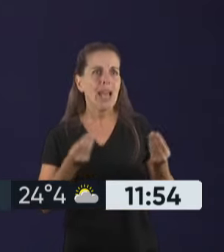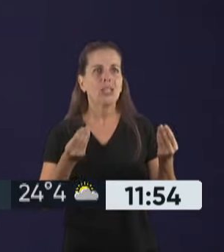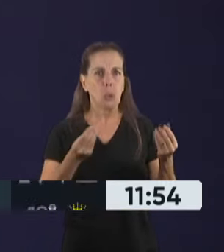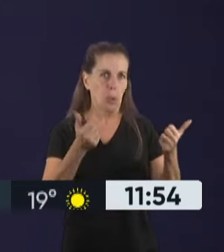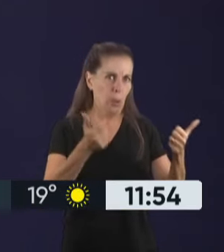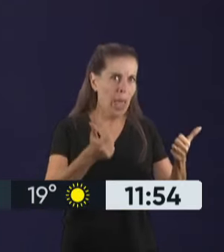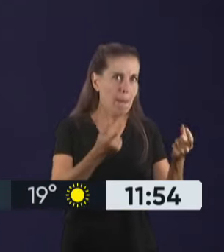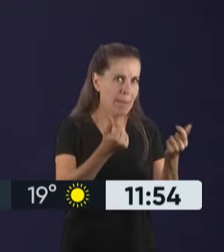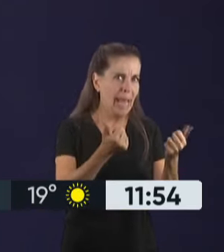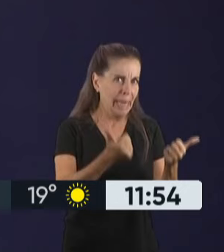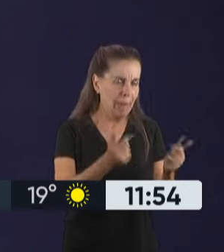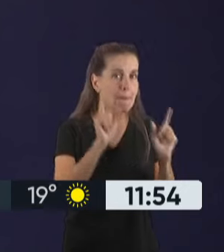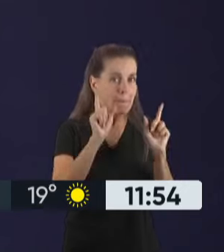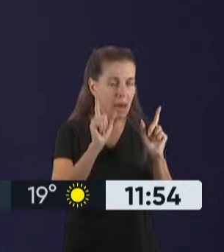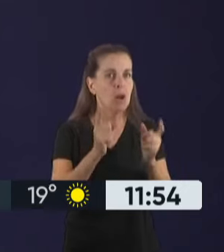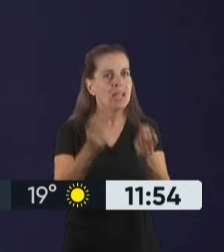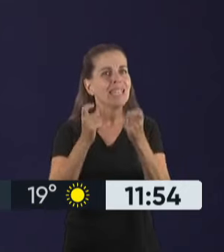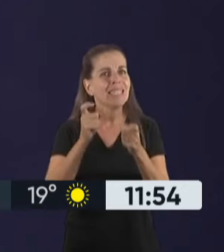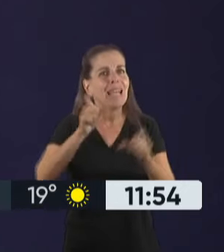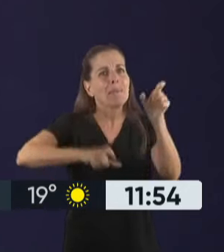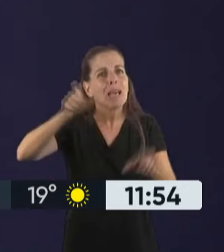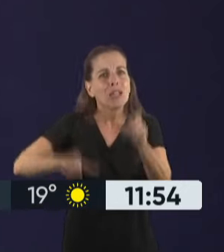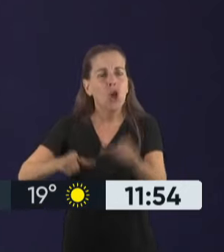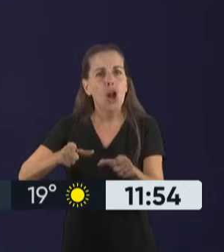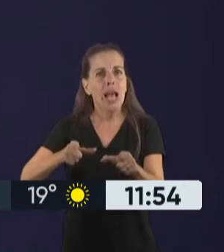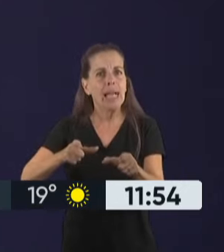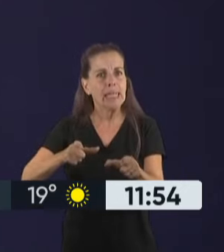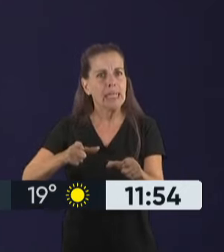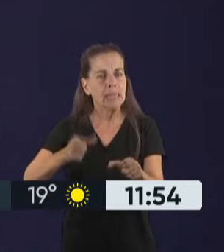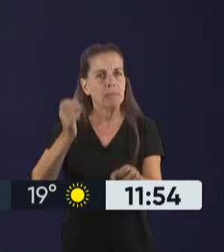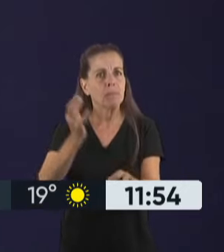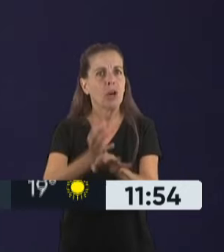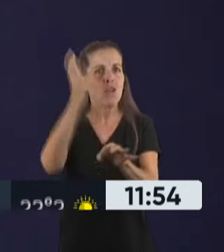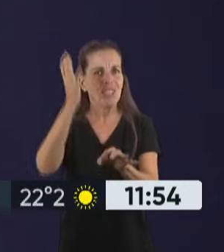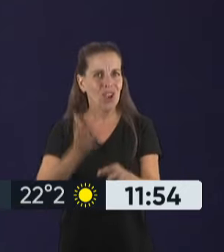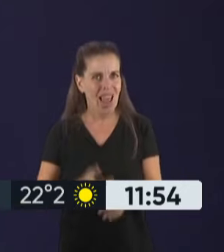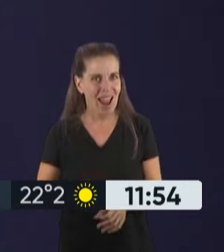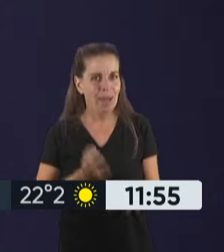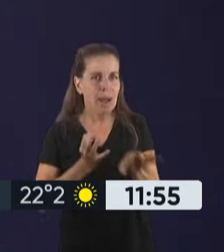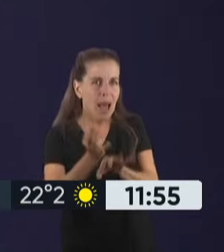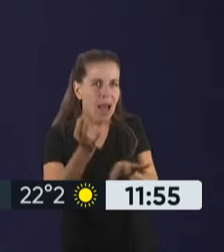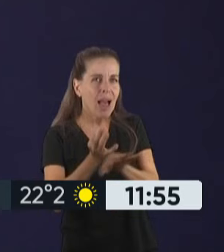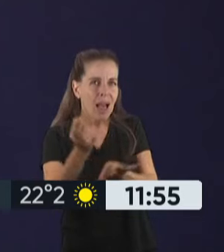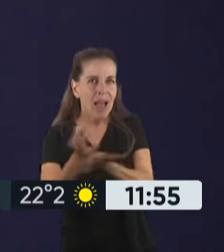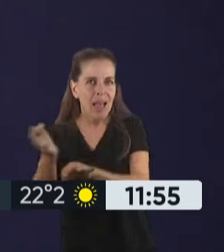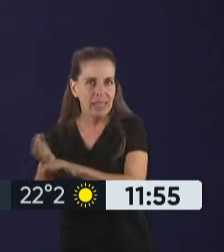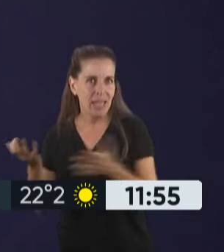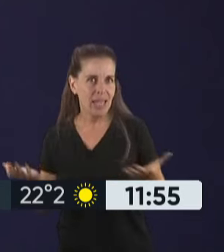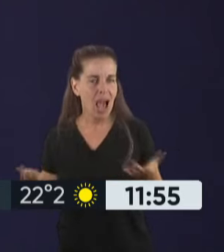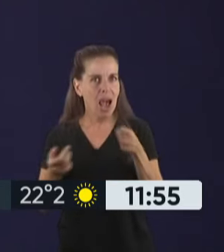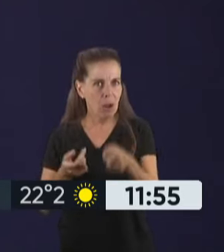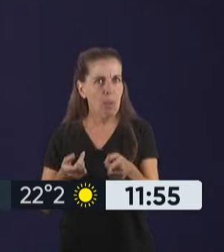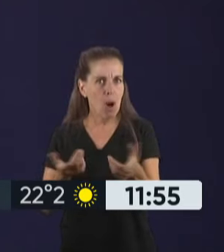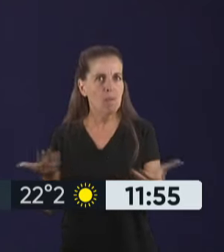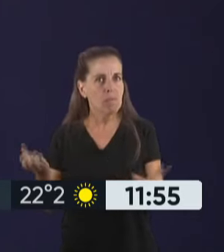necesitas a los más capacitados eh argentinos para que ese capital fluya Así que eh